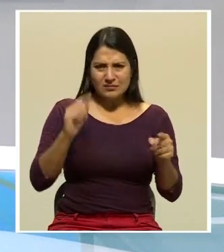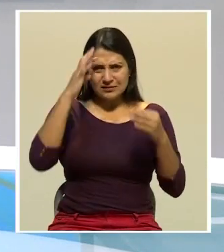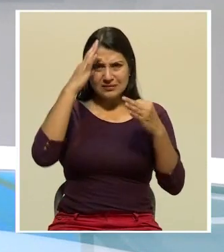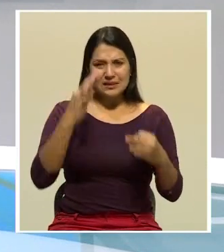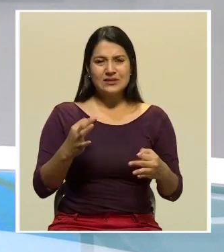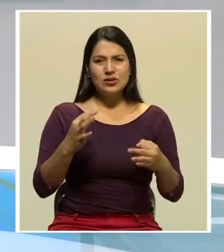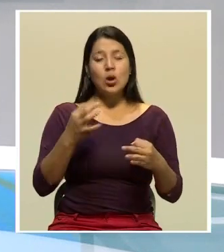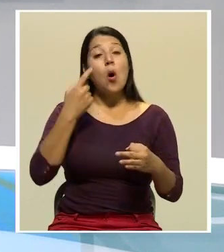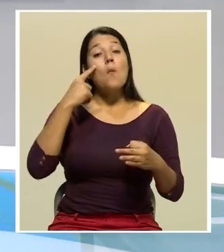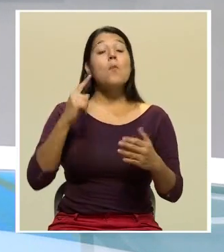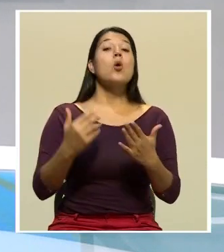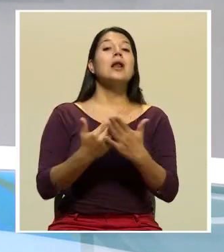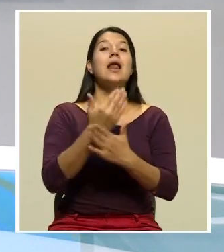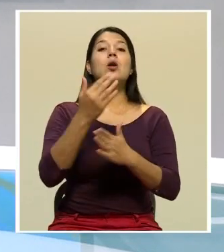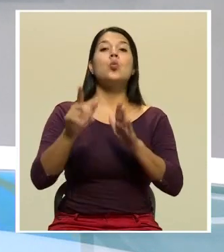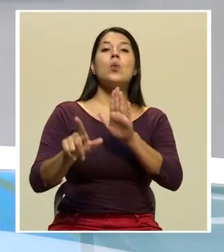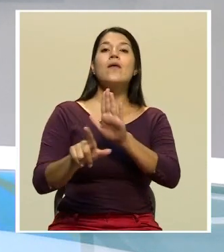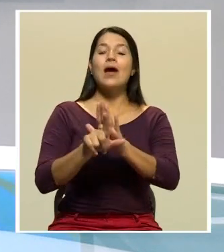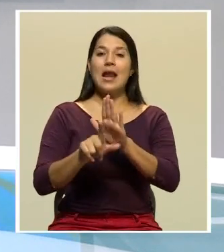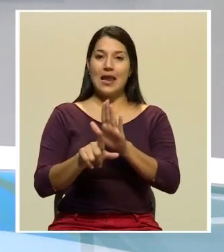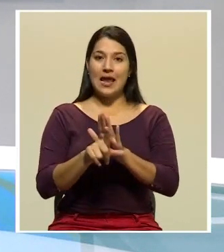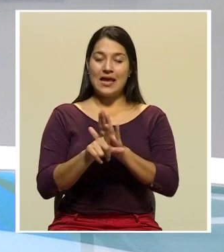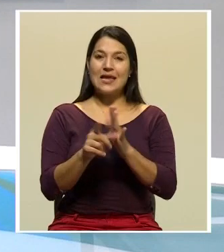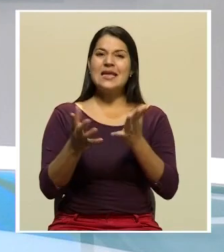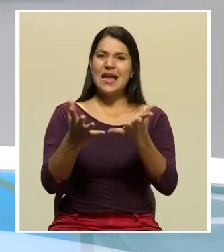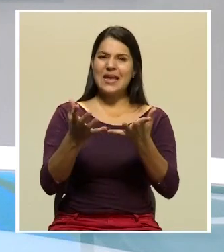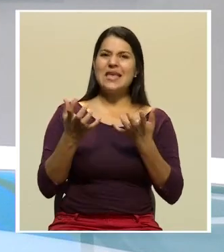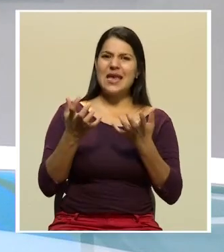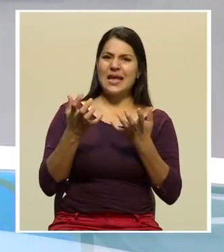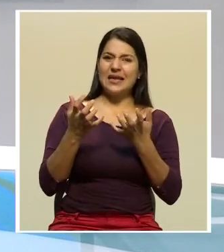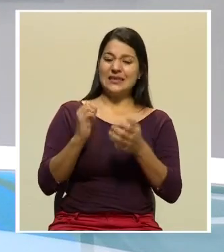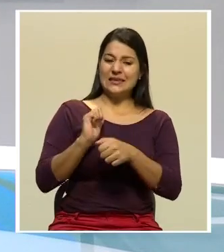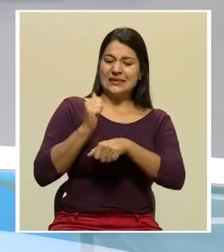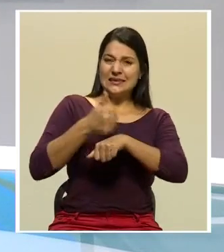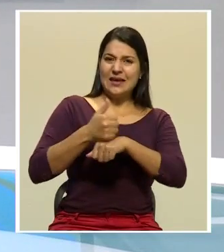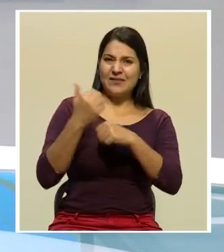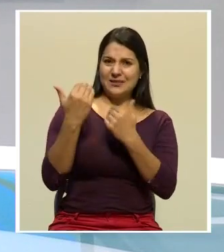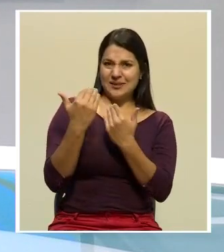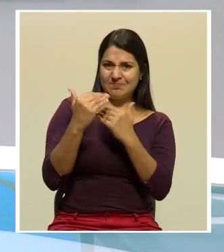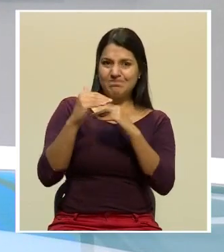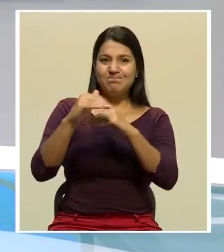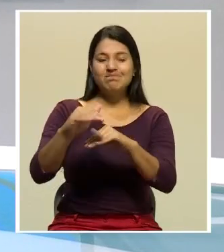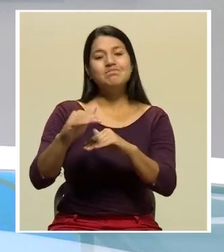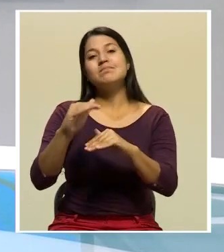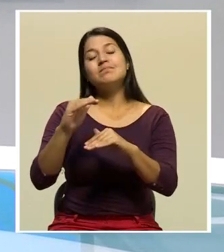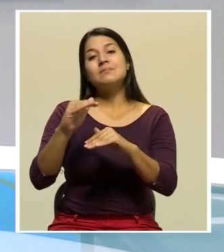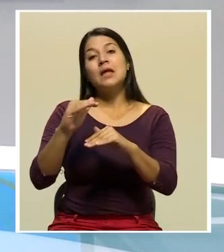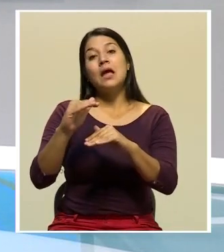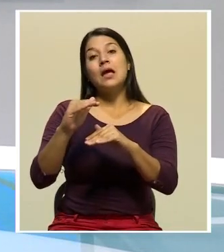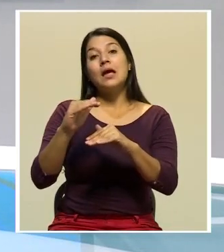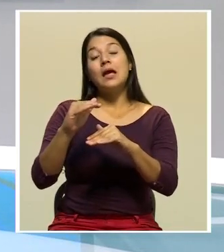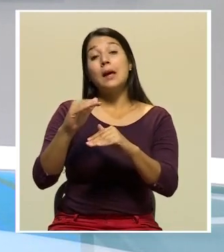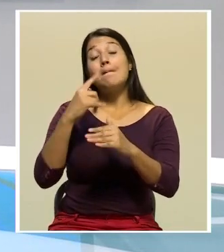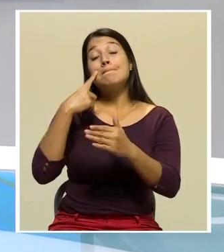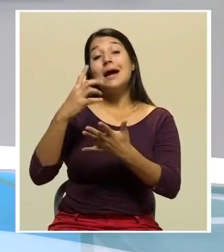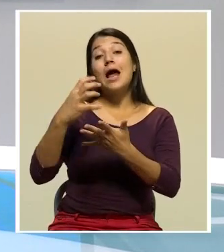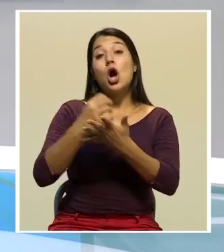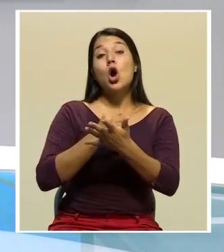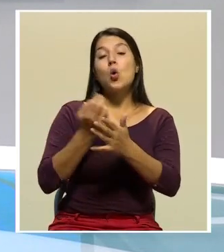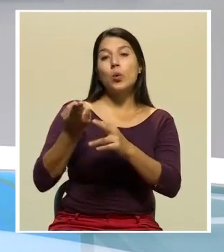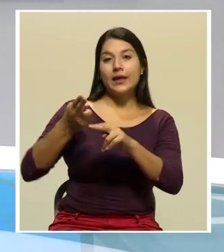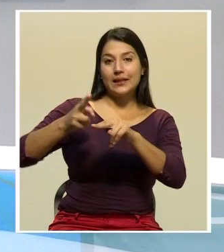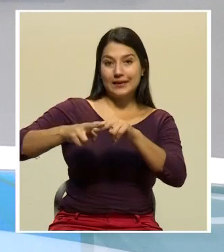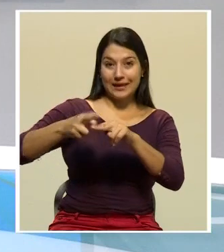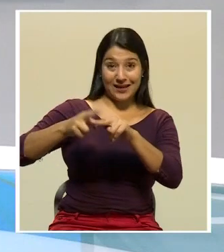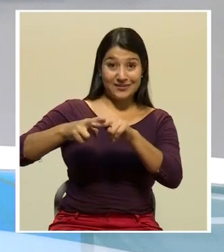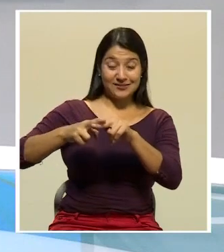en vigencia de la ley contra la usura, que le impuso un límite al cobro de intereses que durante